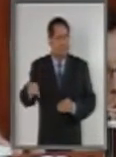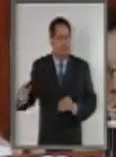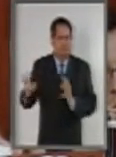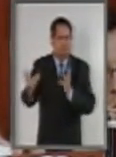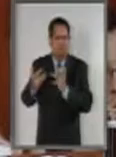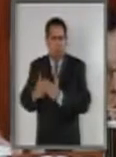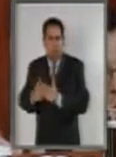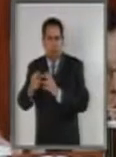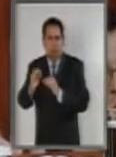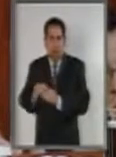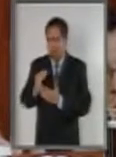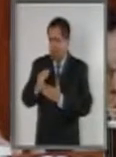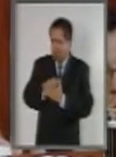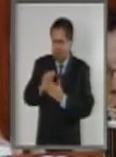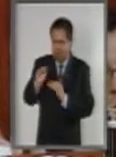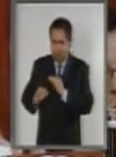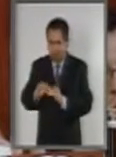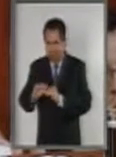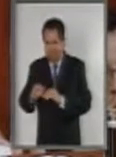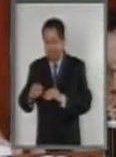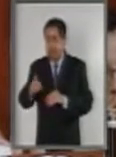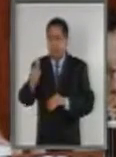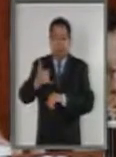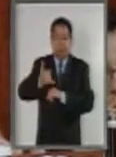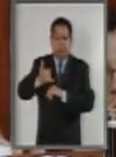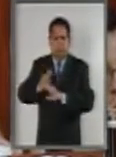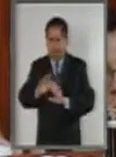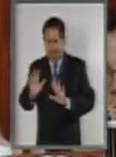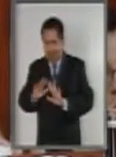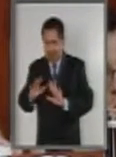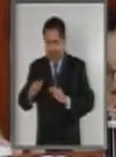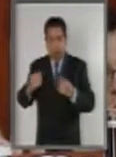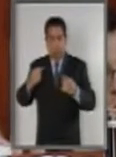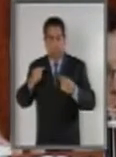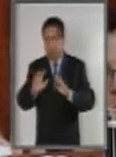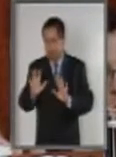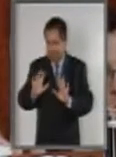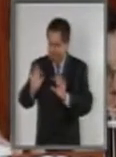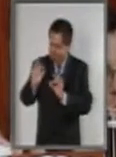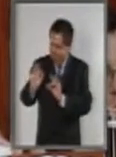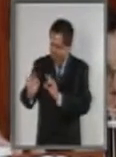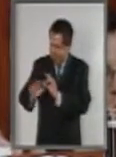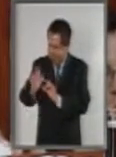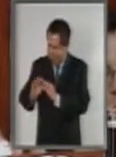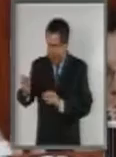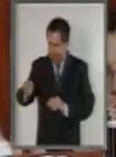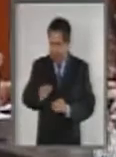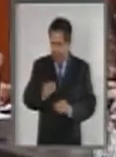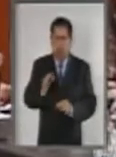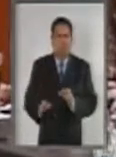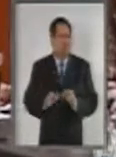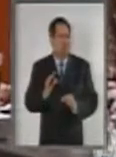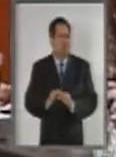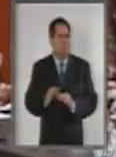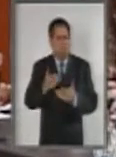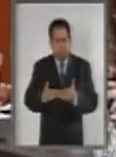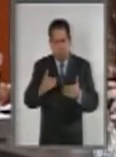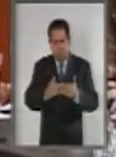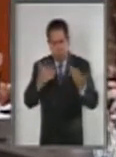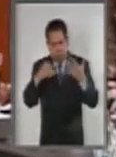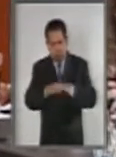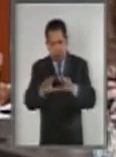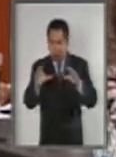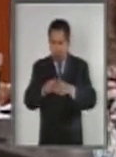fueron disminuyendo aspectos protagónicos para que hoy tengamos un dictamen inclusivo,